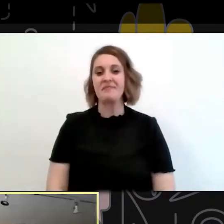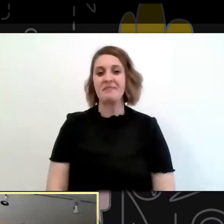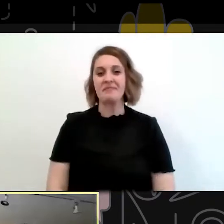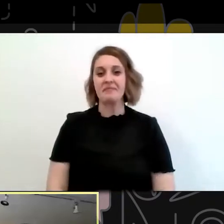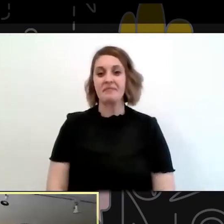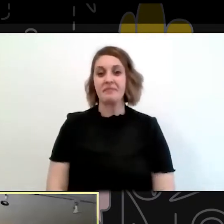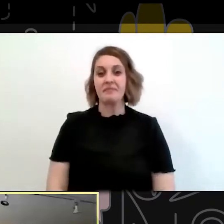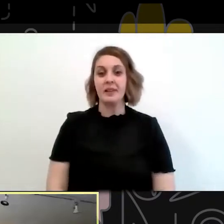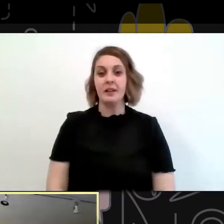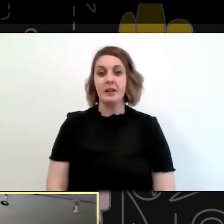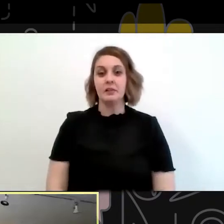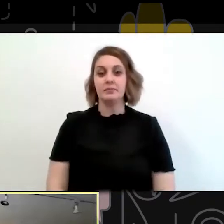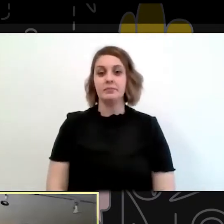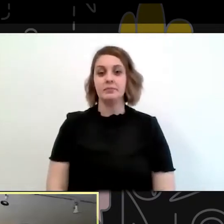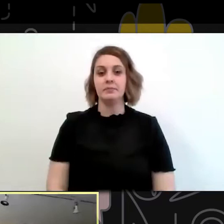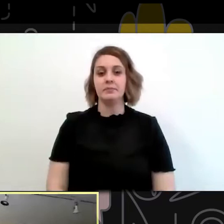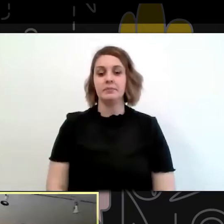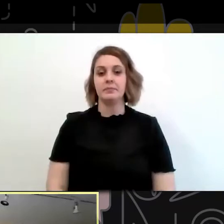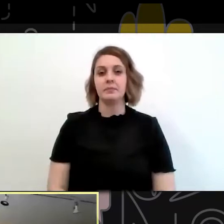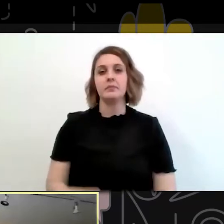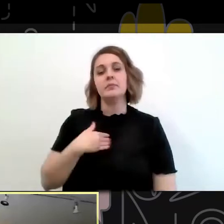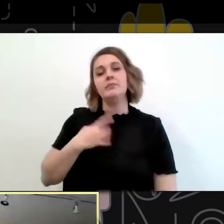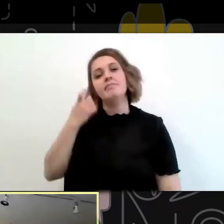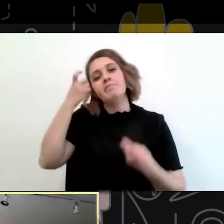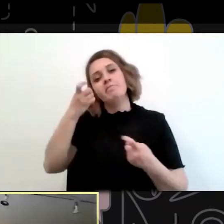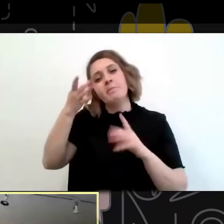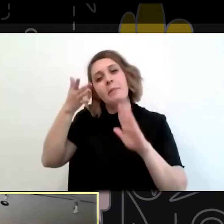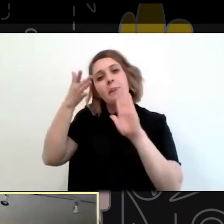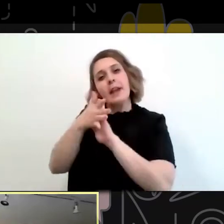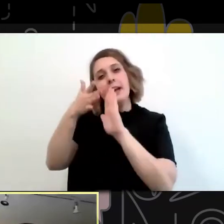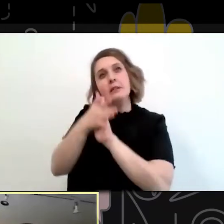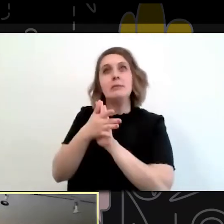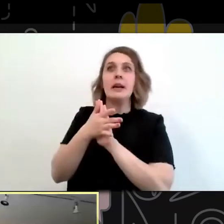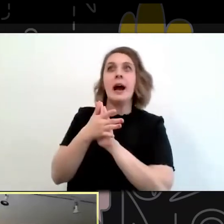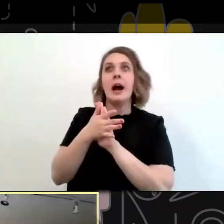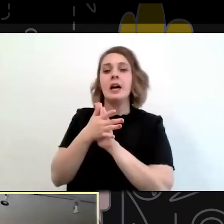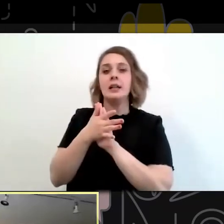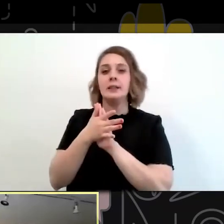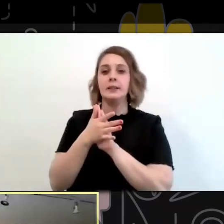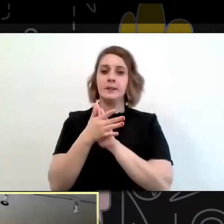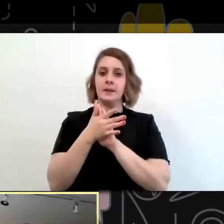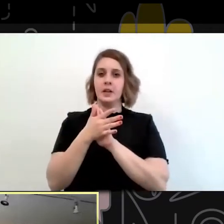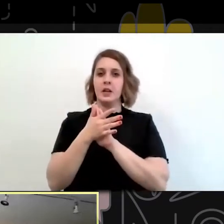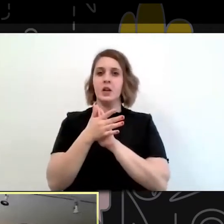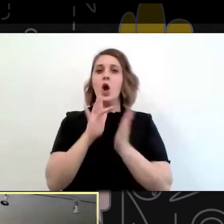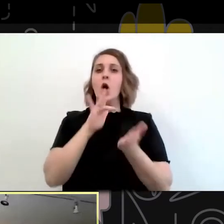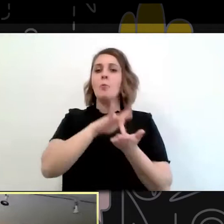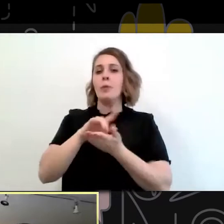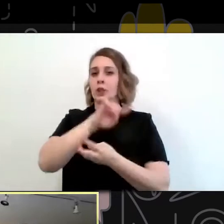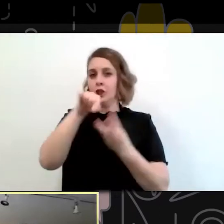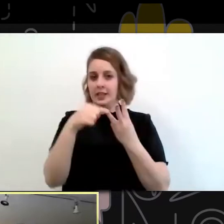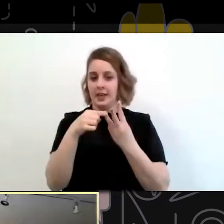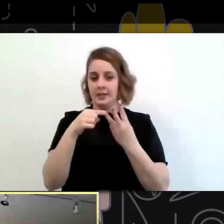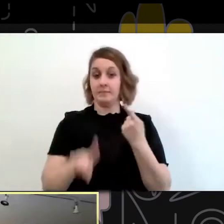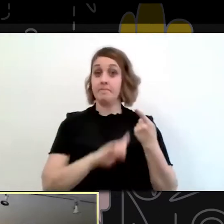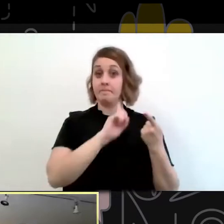y voy a tratar de contarlo en tres momentos. Por un